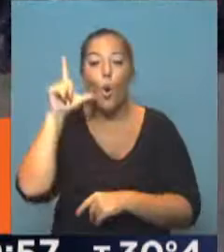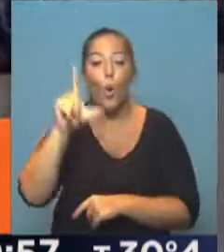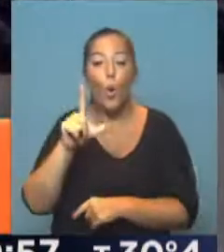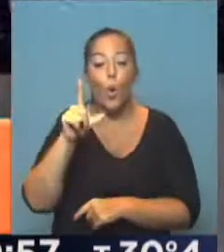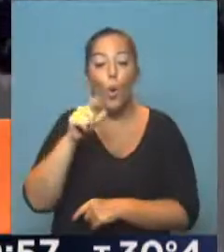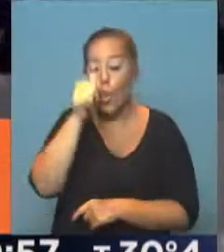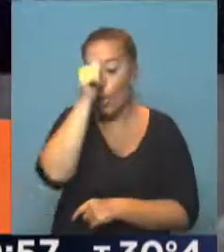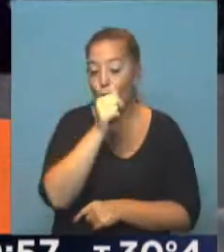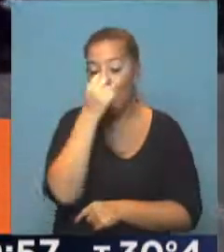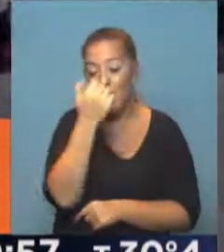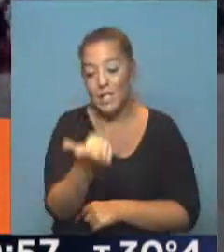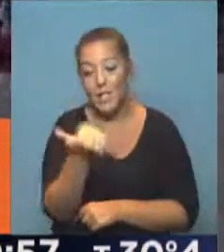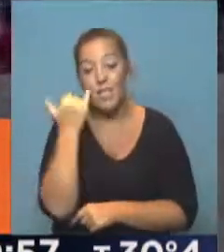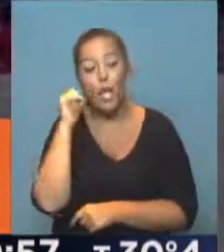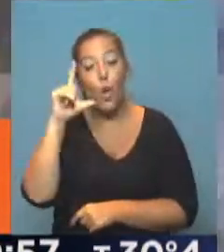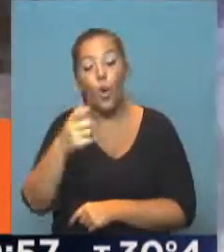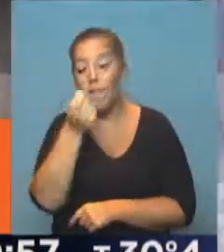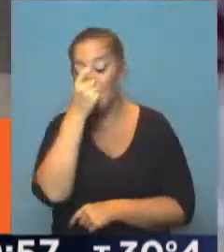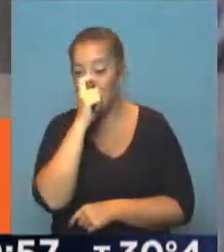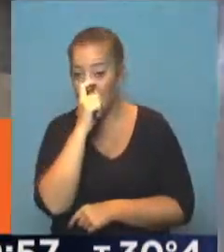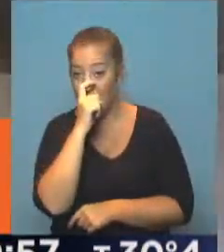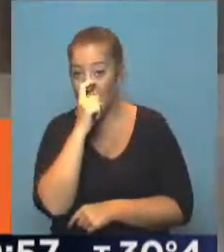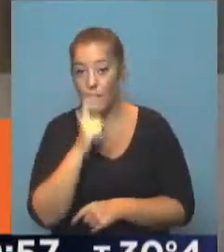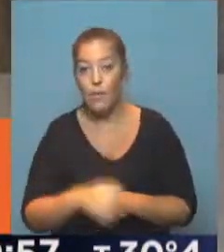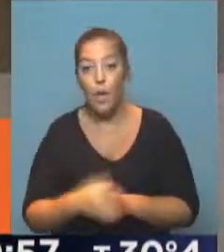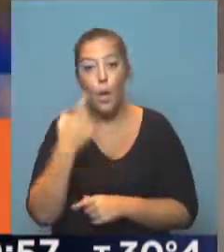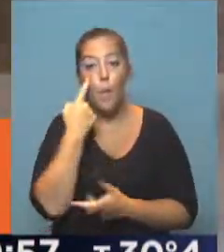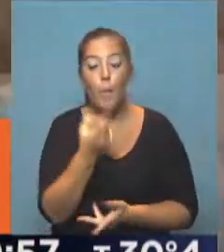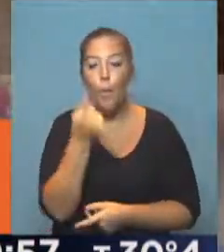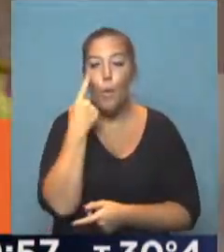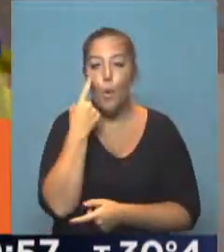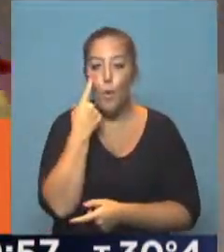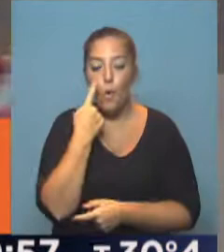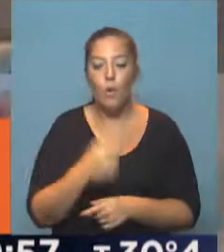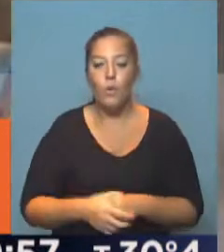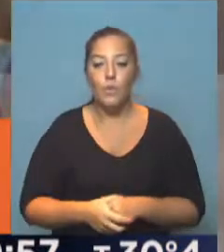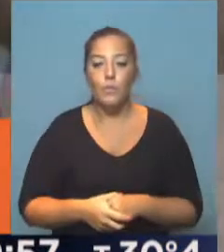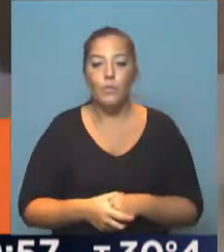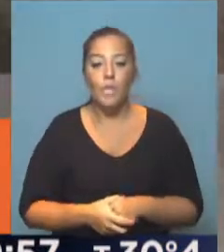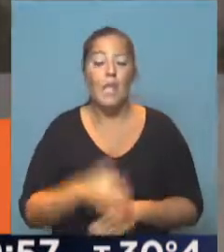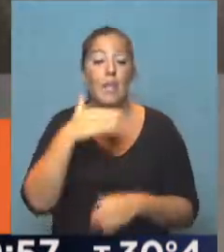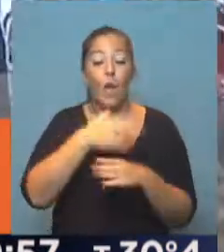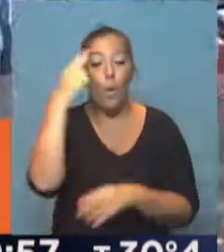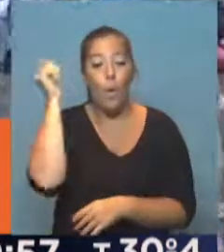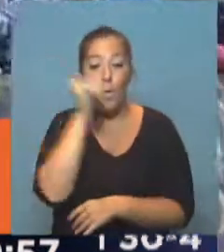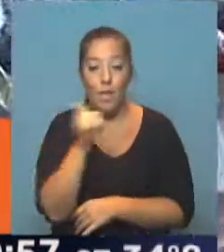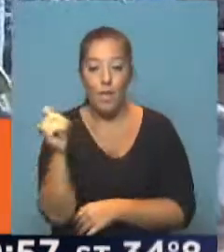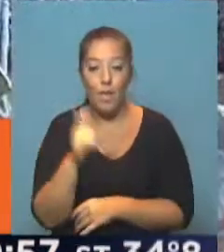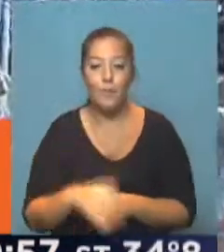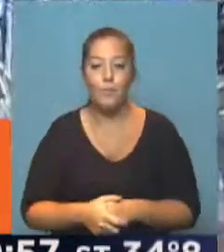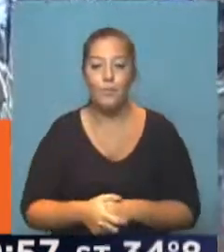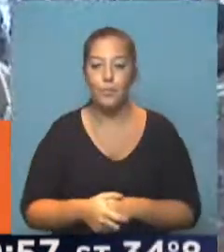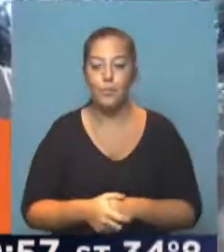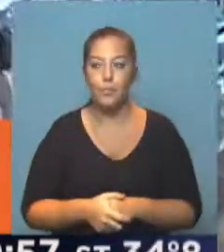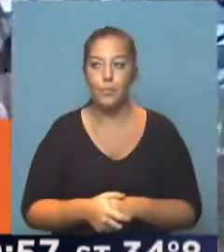este domingo 26, lunes 27. Lo vemos en vivo, que va a tener el cierre a las 21:30, Fabiana. Sí, va a